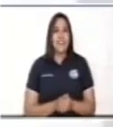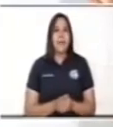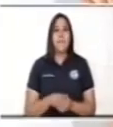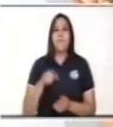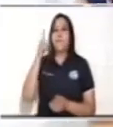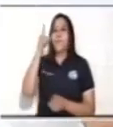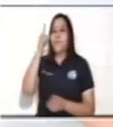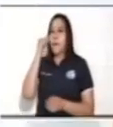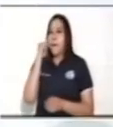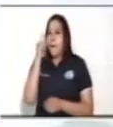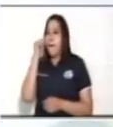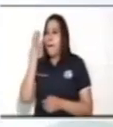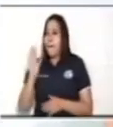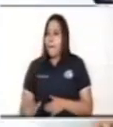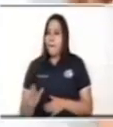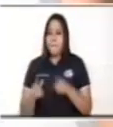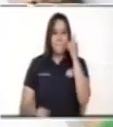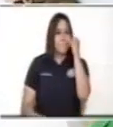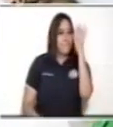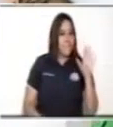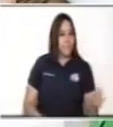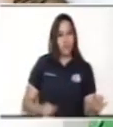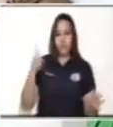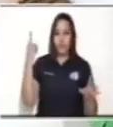Pedro y Samuel tienen 2 pelotas.